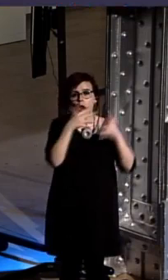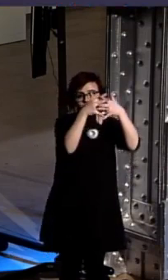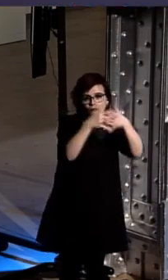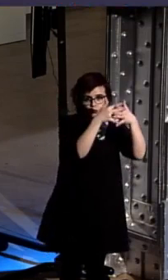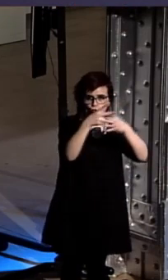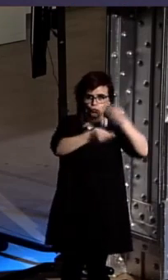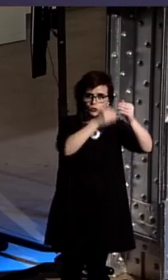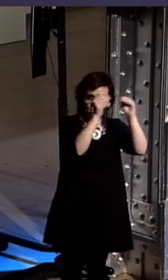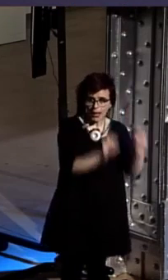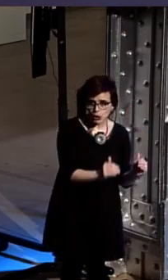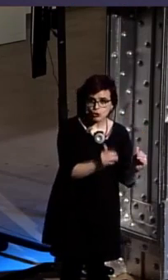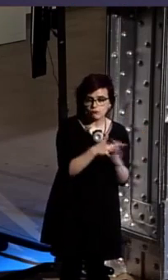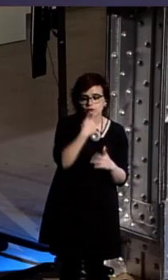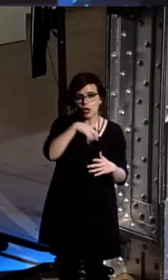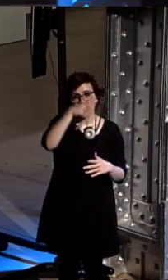¿no?